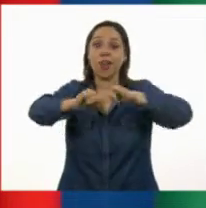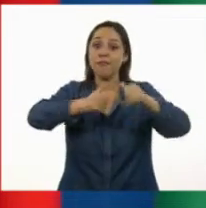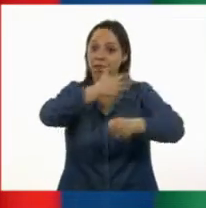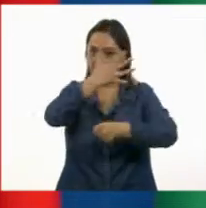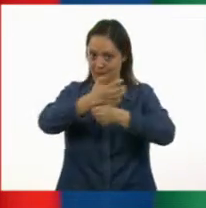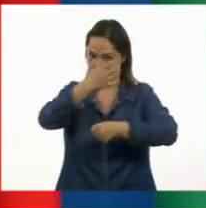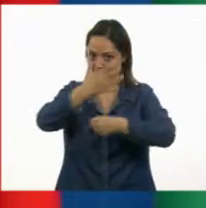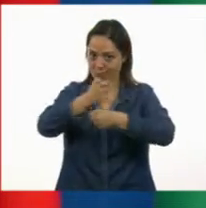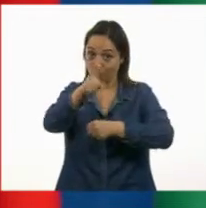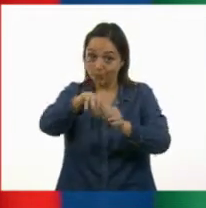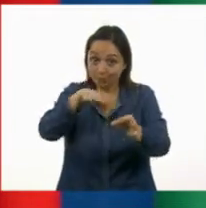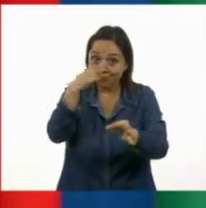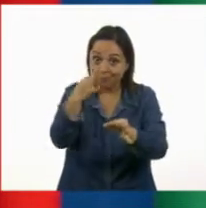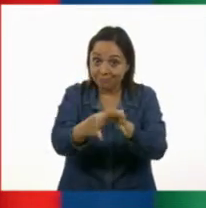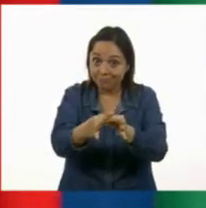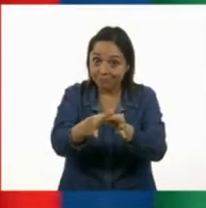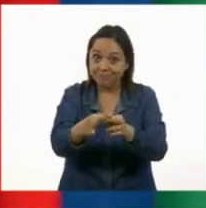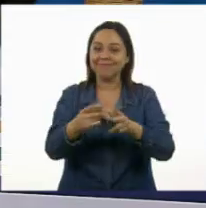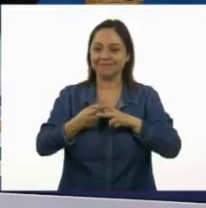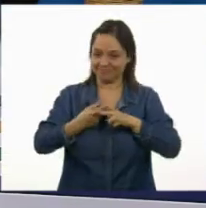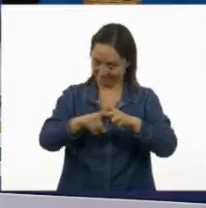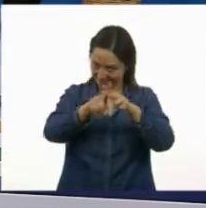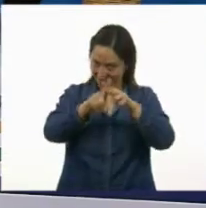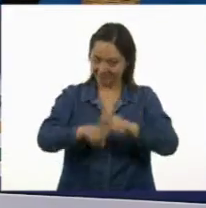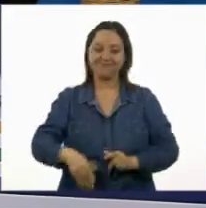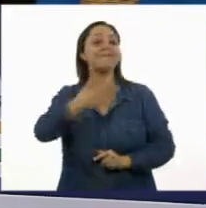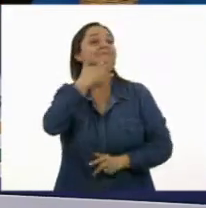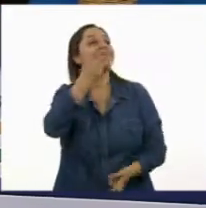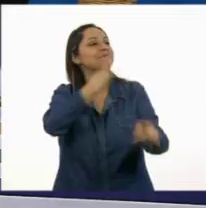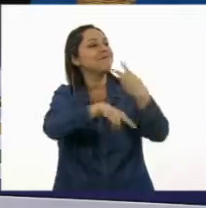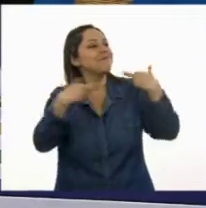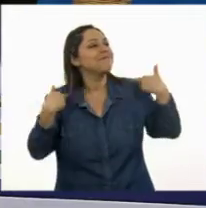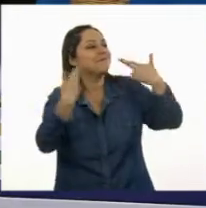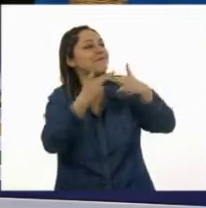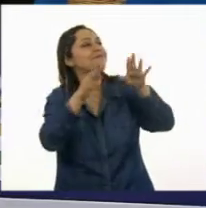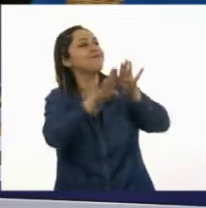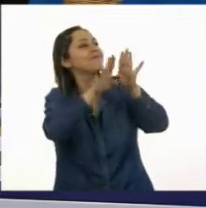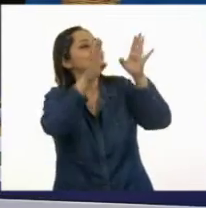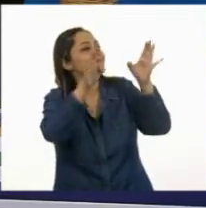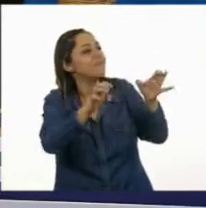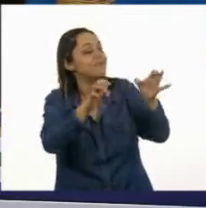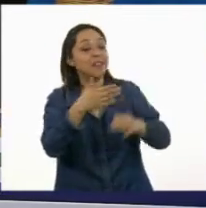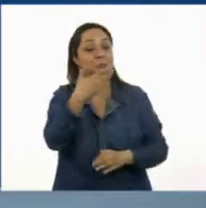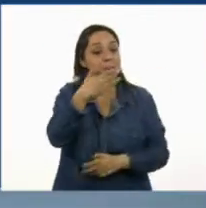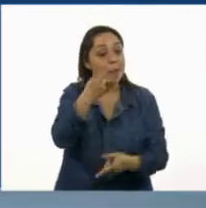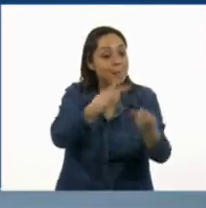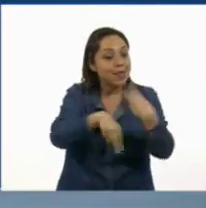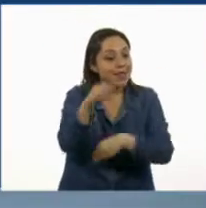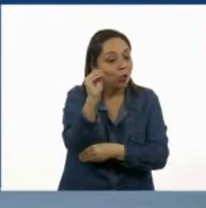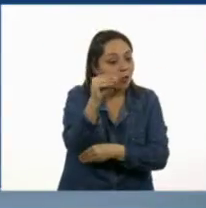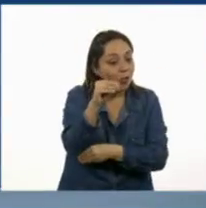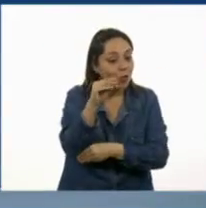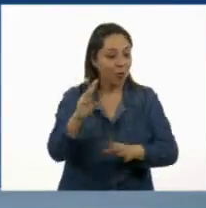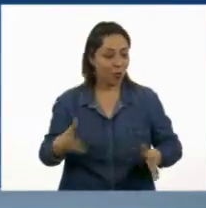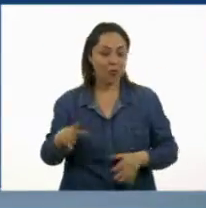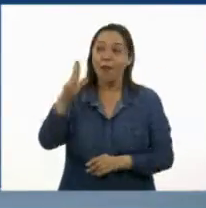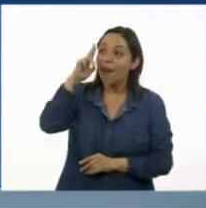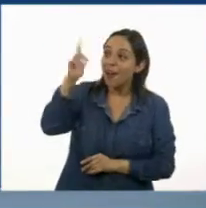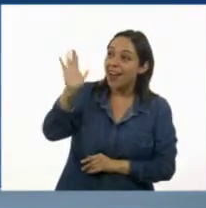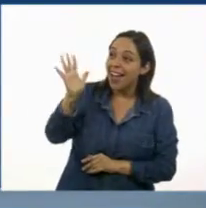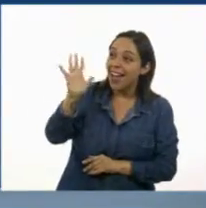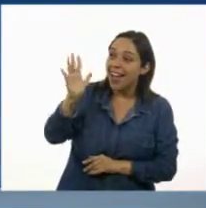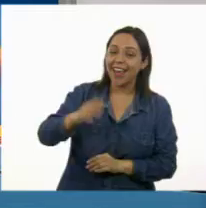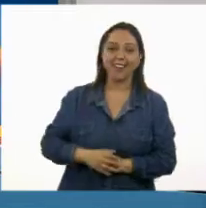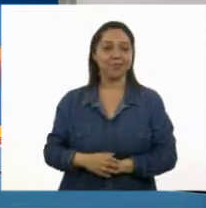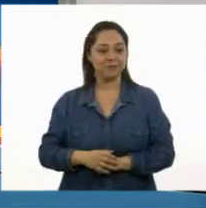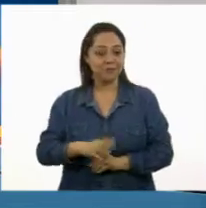grado. ¿Están listos? ¡Comenzamos! Bienvenido, profesor. ¿Cómo está? Bienvenido, Ton. Hola. Vale.